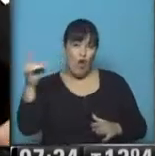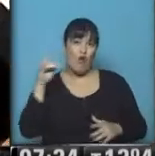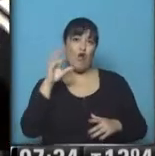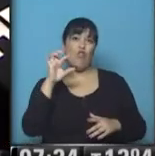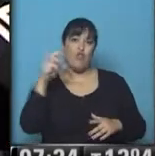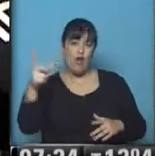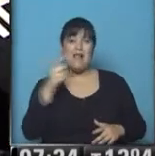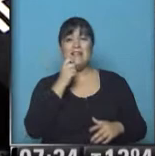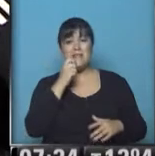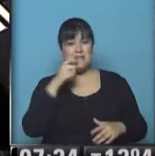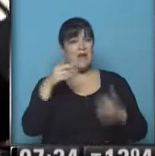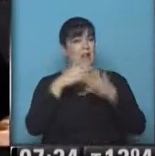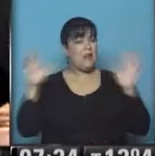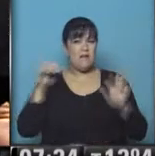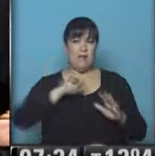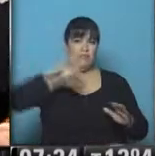libros